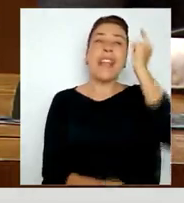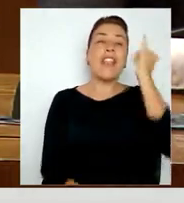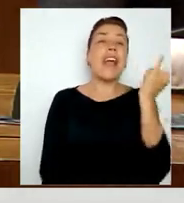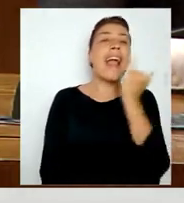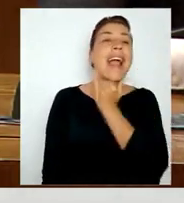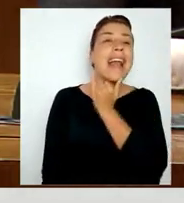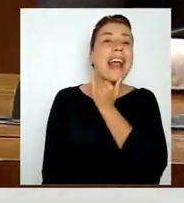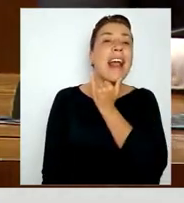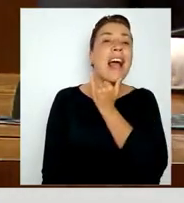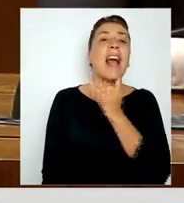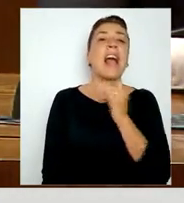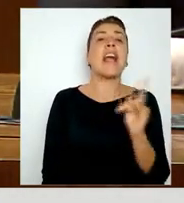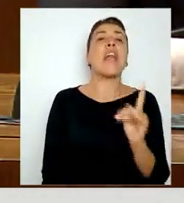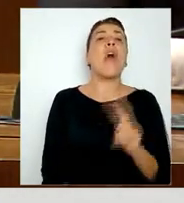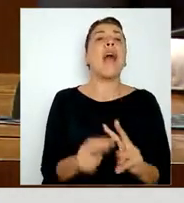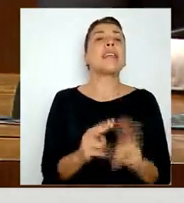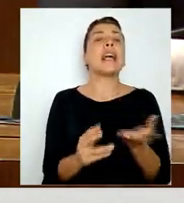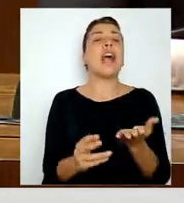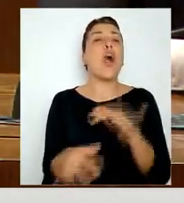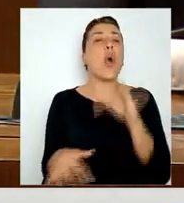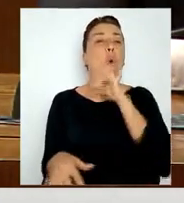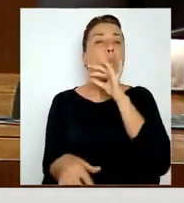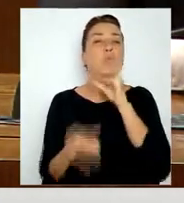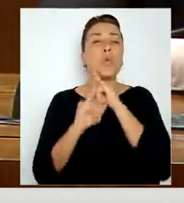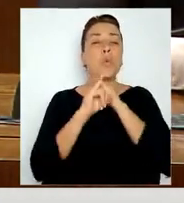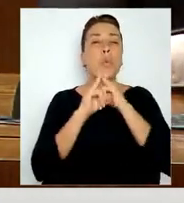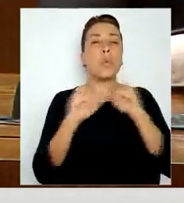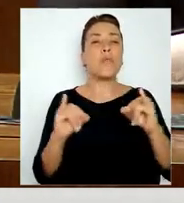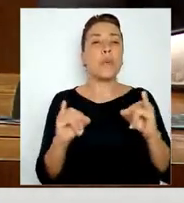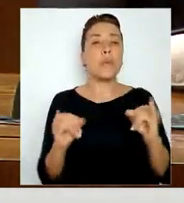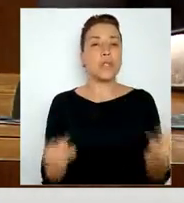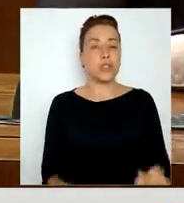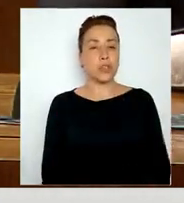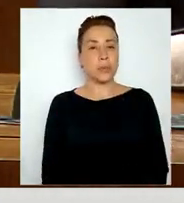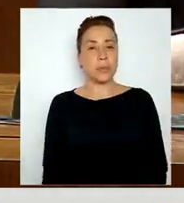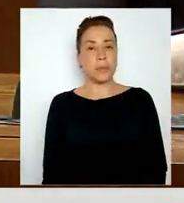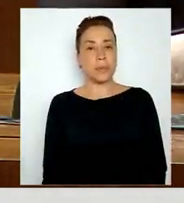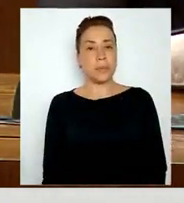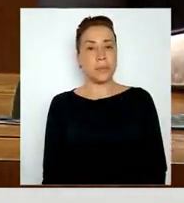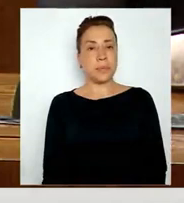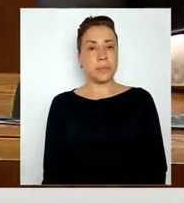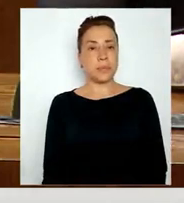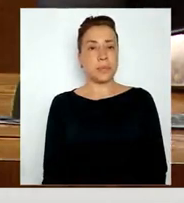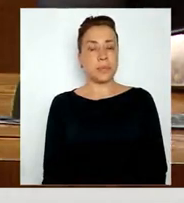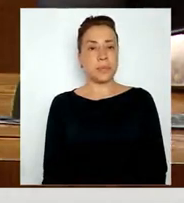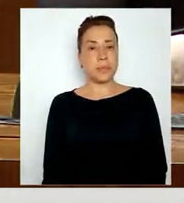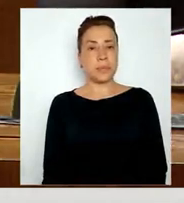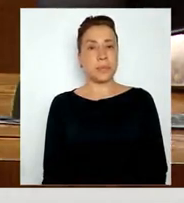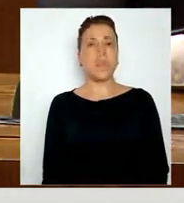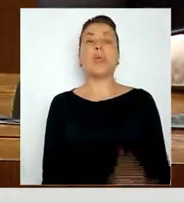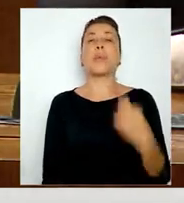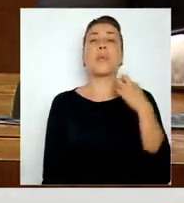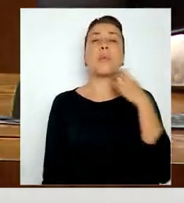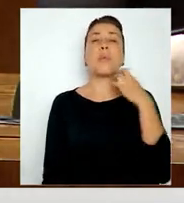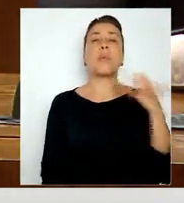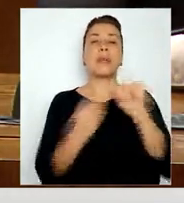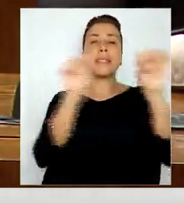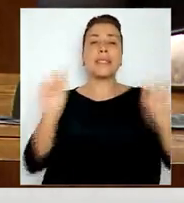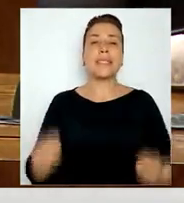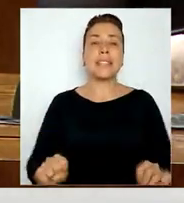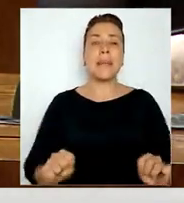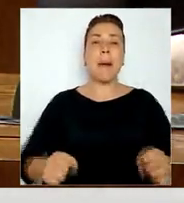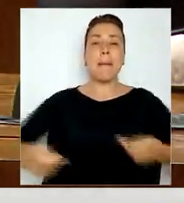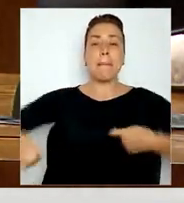era respecto del uso de la del sistema de información en particular porque el sistema de Mercado público no permite